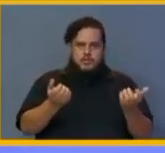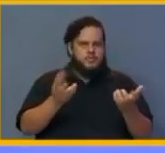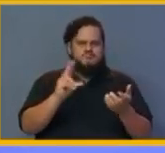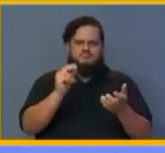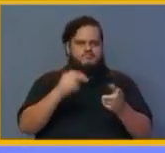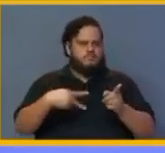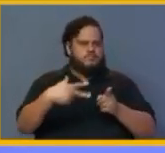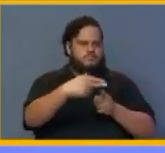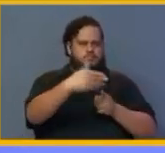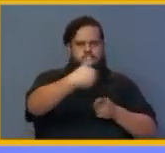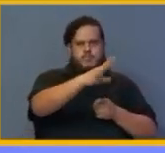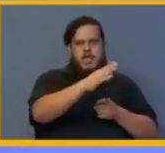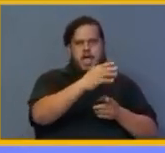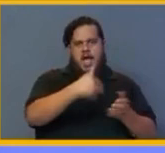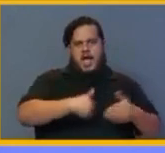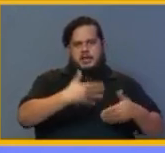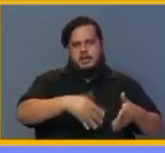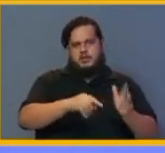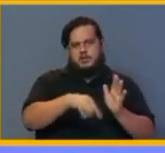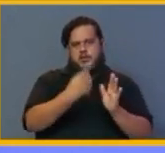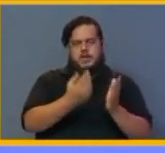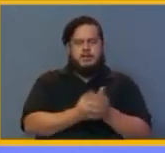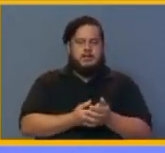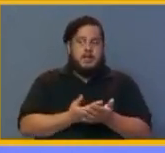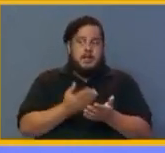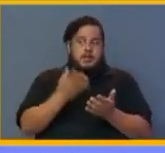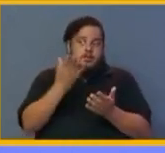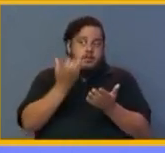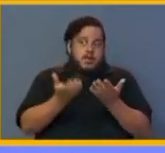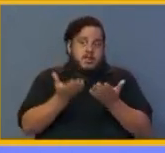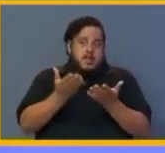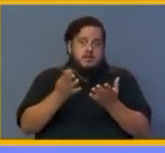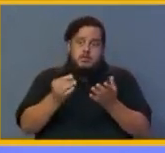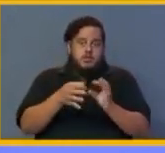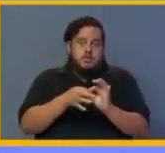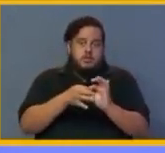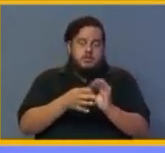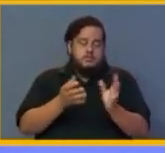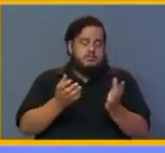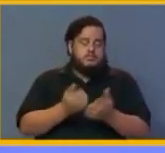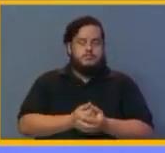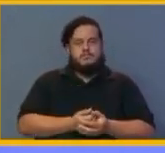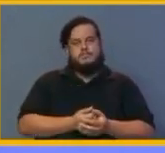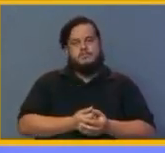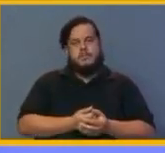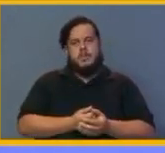jugadores y técnicos que en teoría no se llevaban bien, ¿no? Entre los 8 mejores del mundo. Sí. Se los pregunto a ustedes, ¿qué